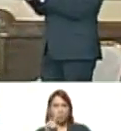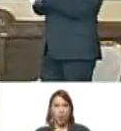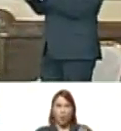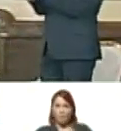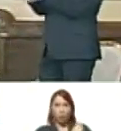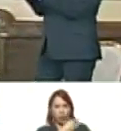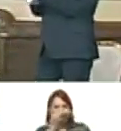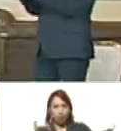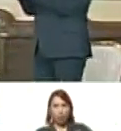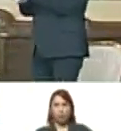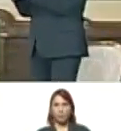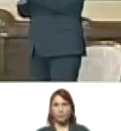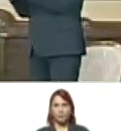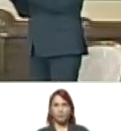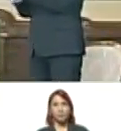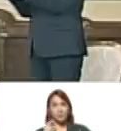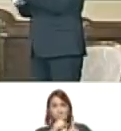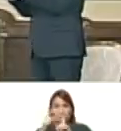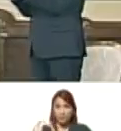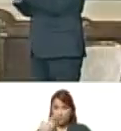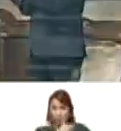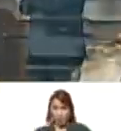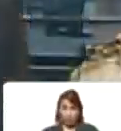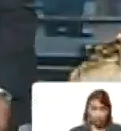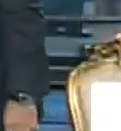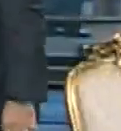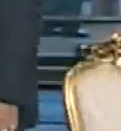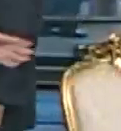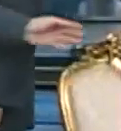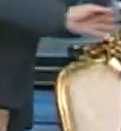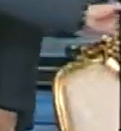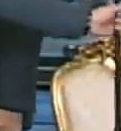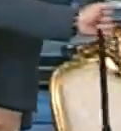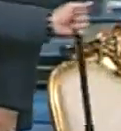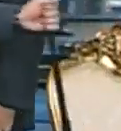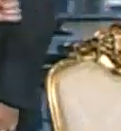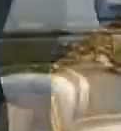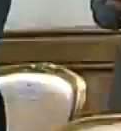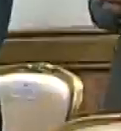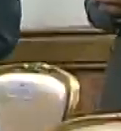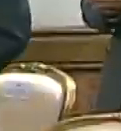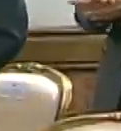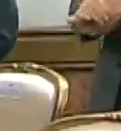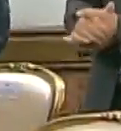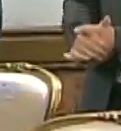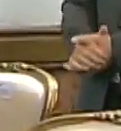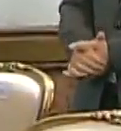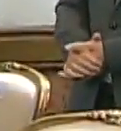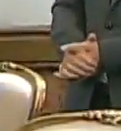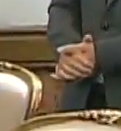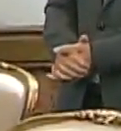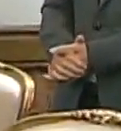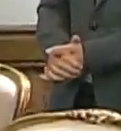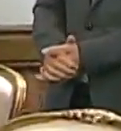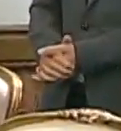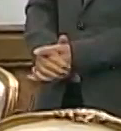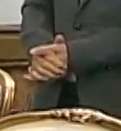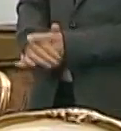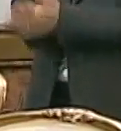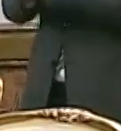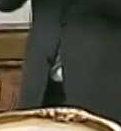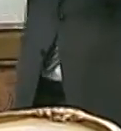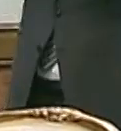gracias. Han sido las palabras del presidente constitucional Nicolás Maduro durante este acto de despedida y condecoración